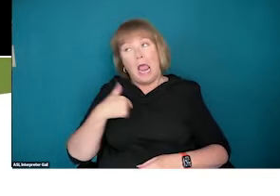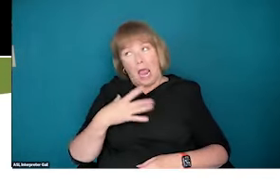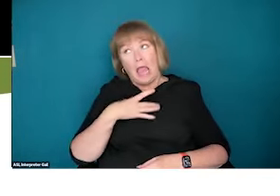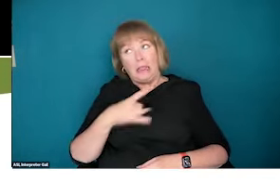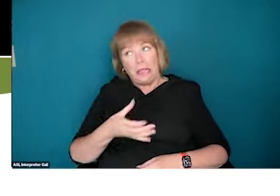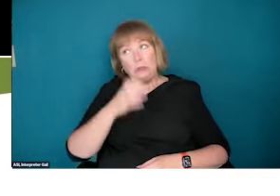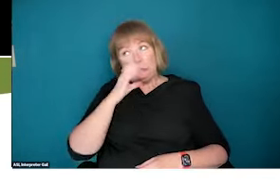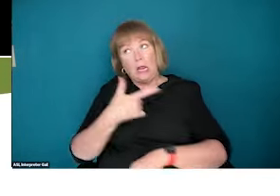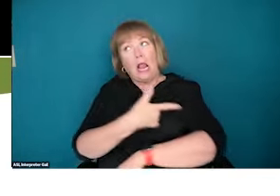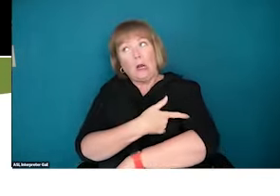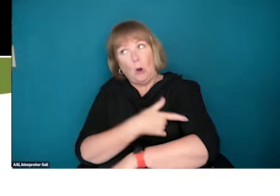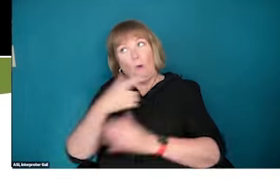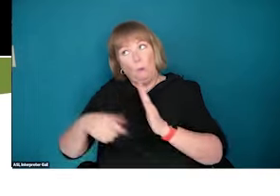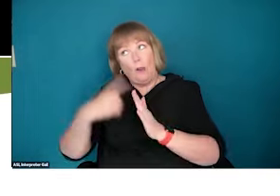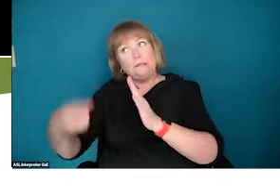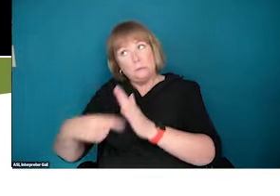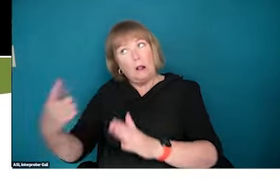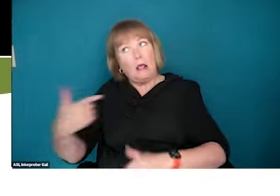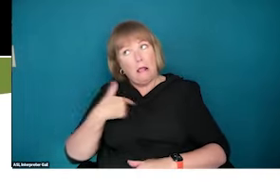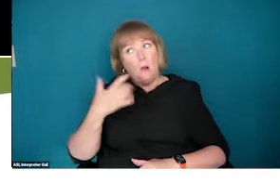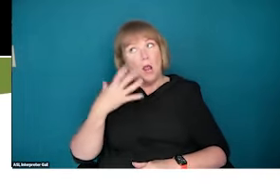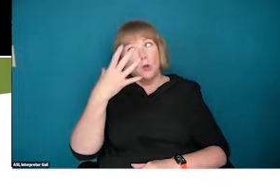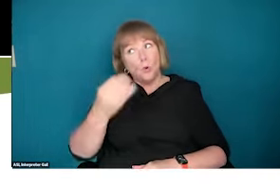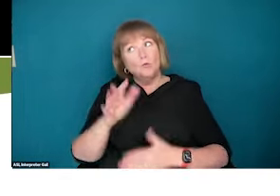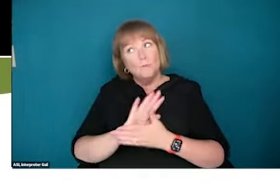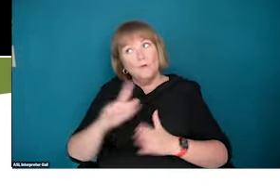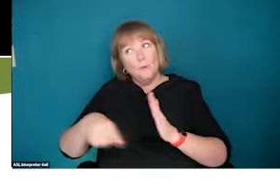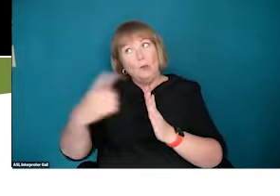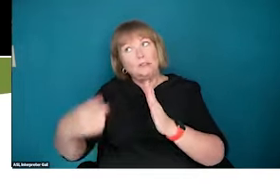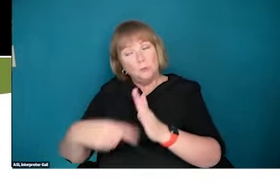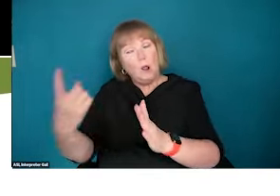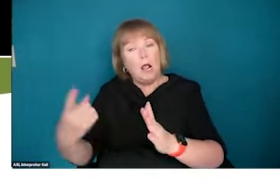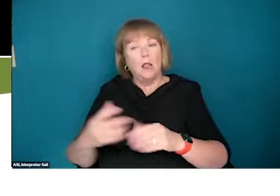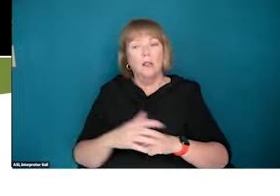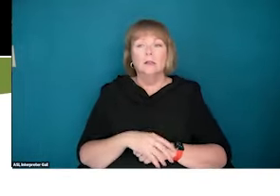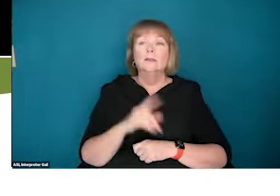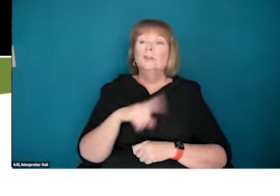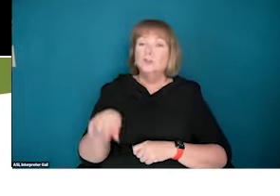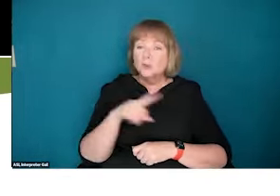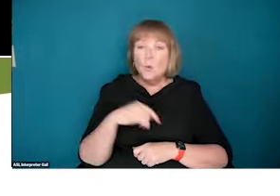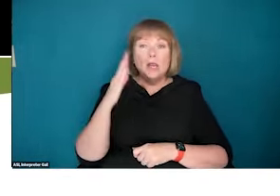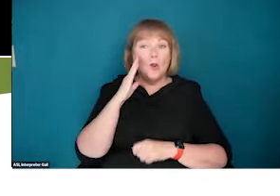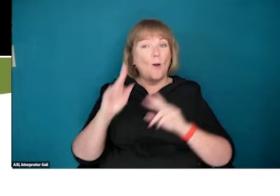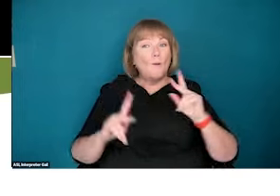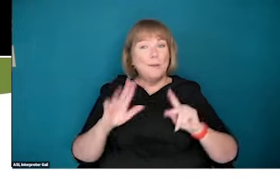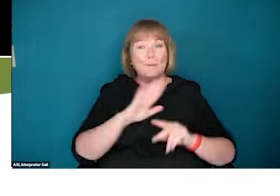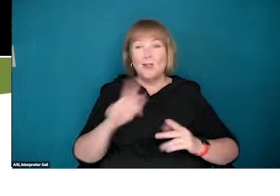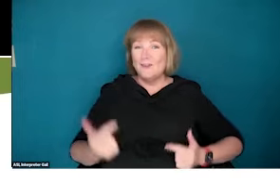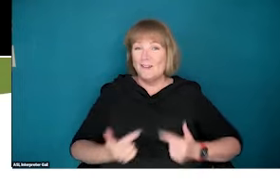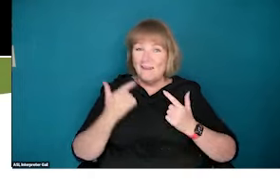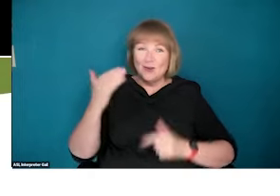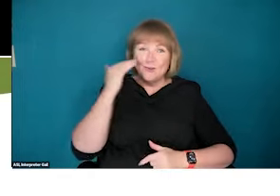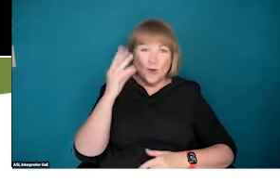tal. Entonces, todo esto es un proceso dinámico y ahorita lo que pasa es que en Wisconsin tenemos el marco